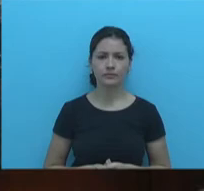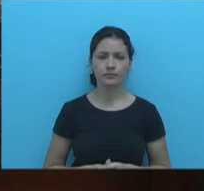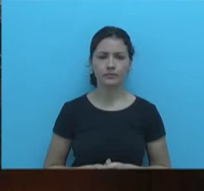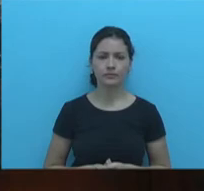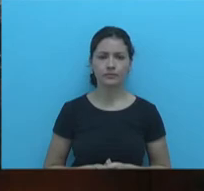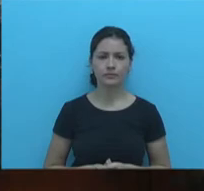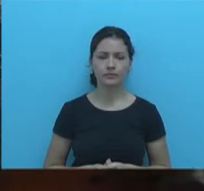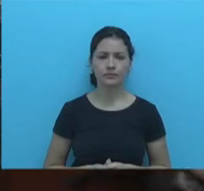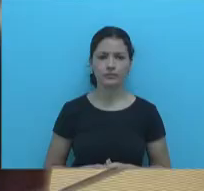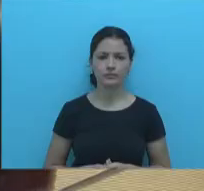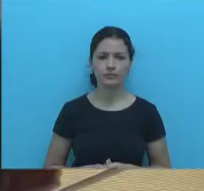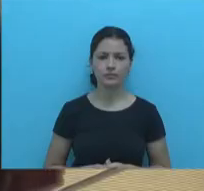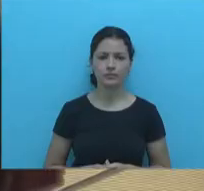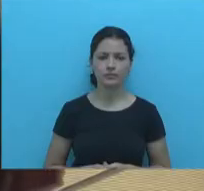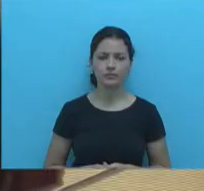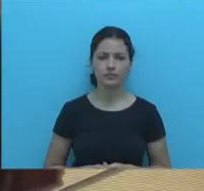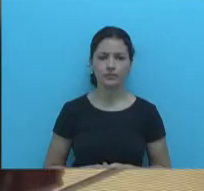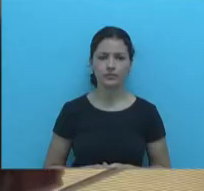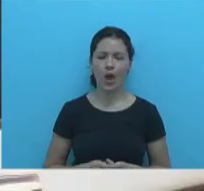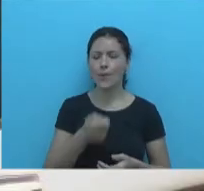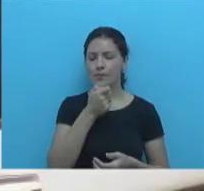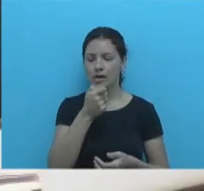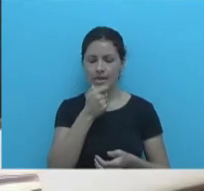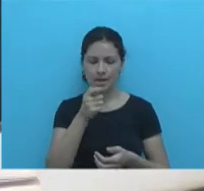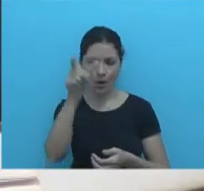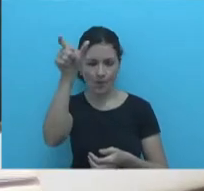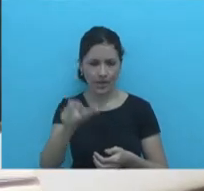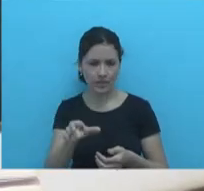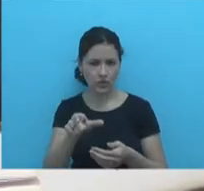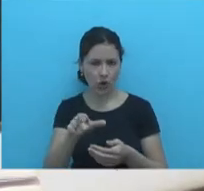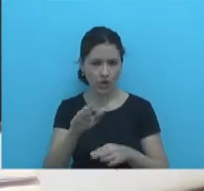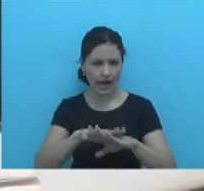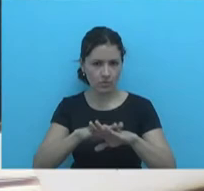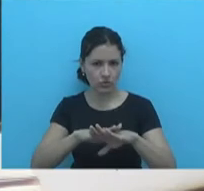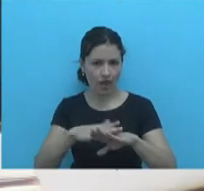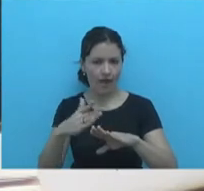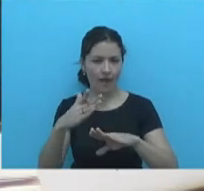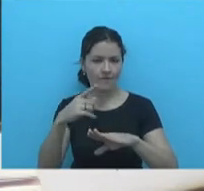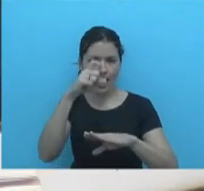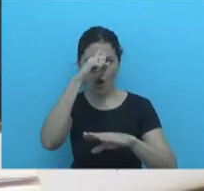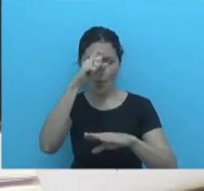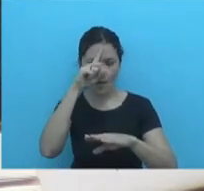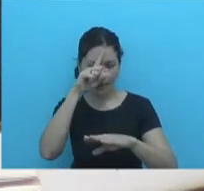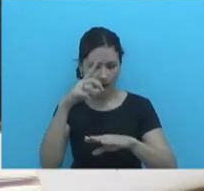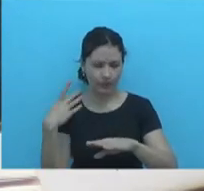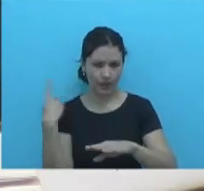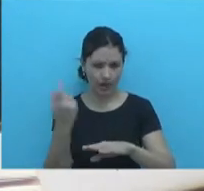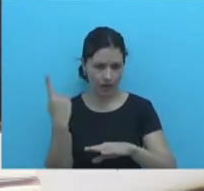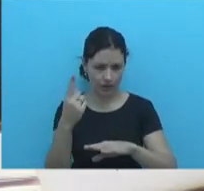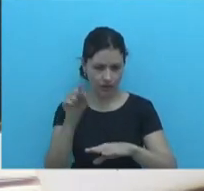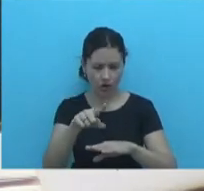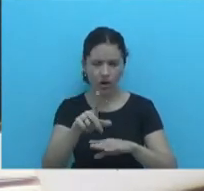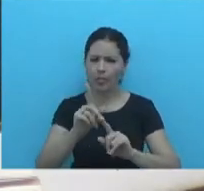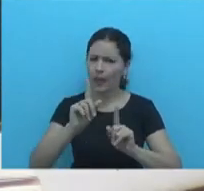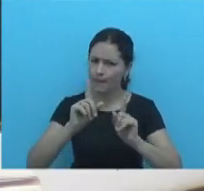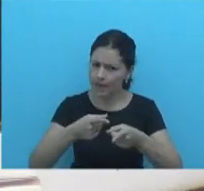Diputada Nieto. Claro, pero si ya tiene a cargo un hospital que es grande y donde viene gente que es de los alrededores, es capaz complicado que